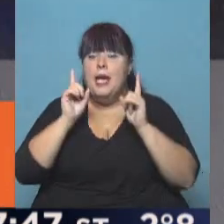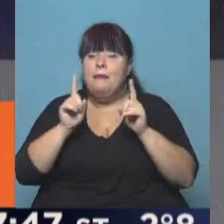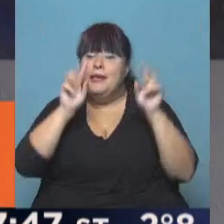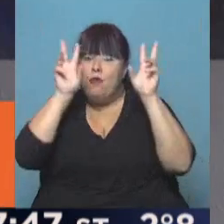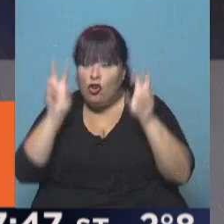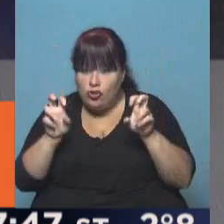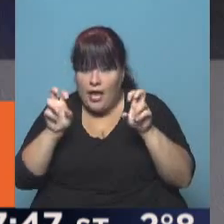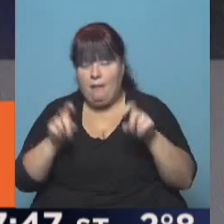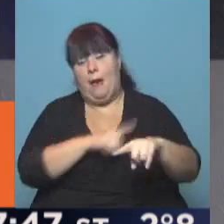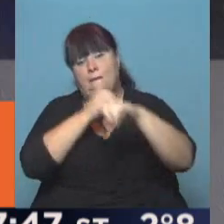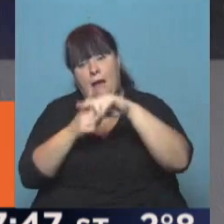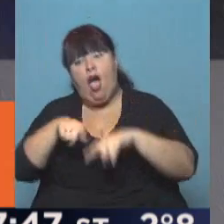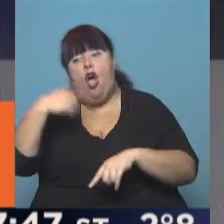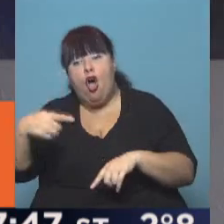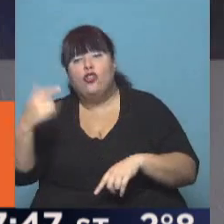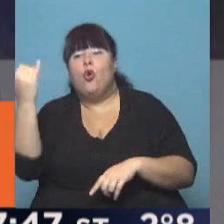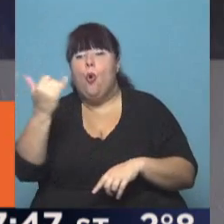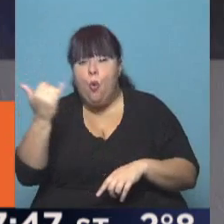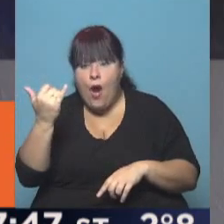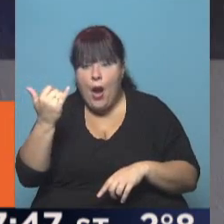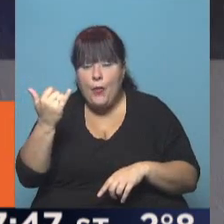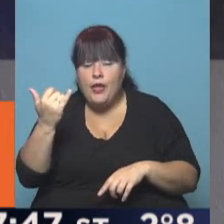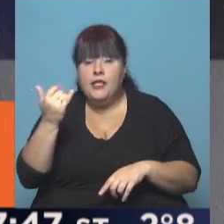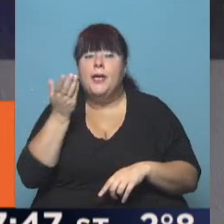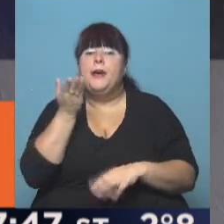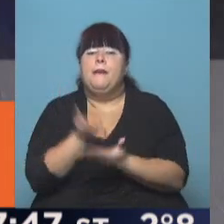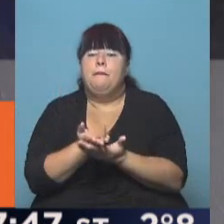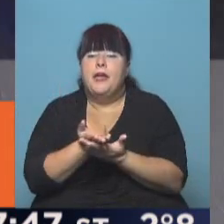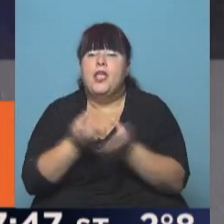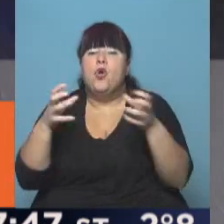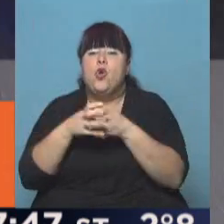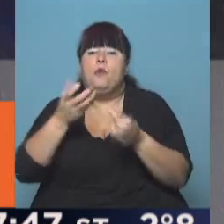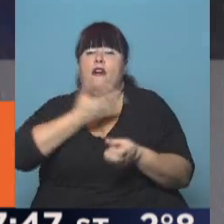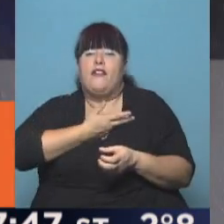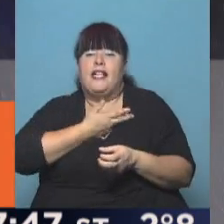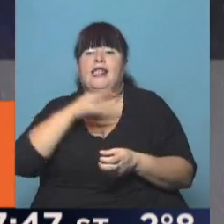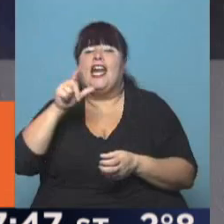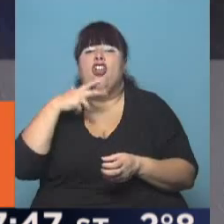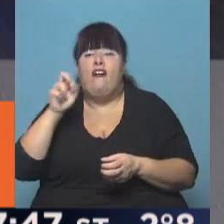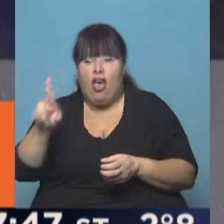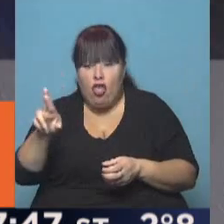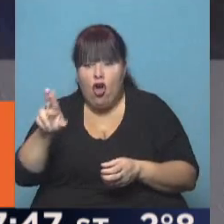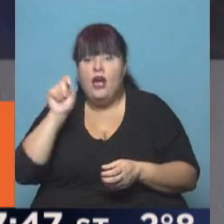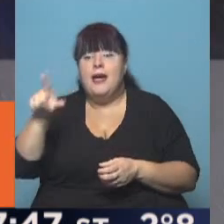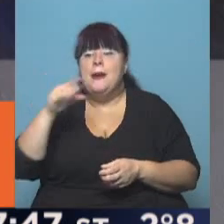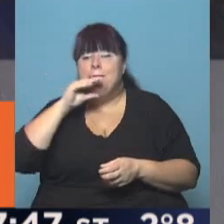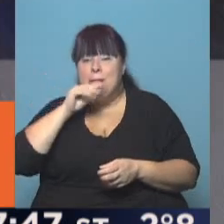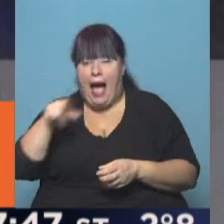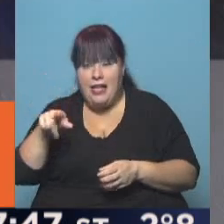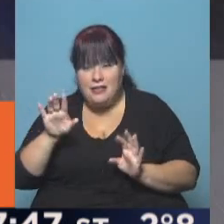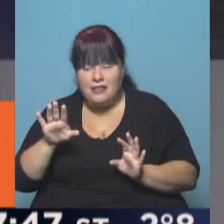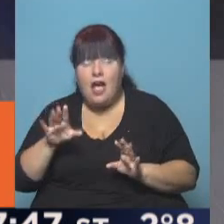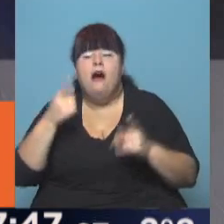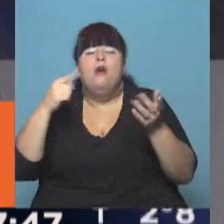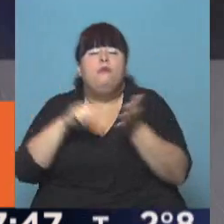tema, sumándole a otros, para el día jueves lo está planteando el bloque del Frente Renovador de Sergio Massa.